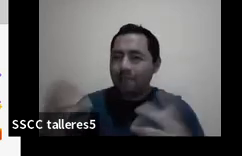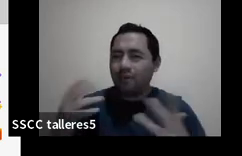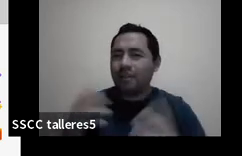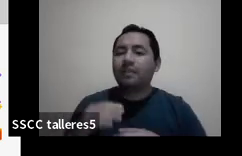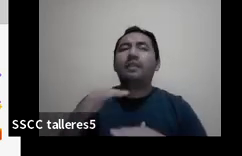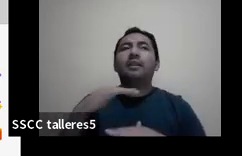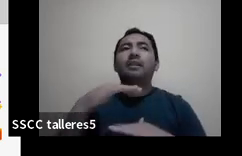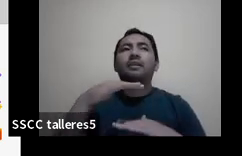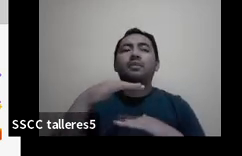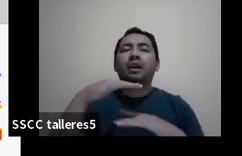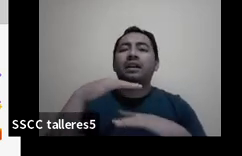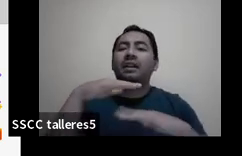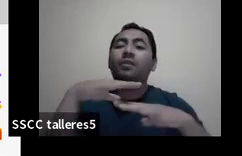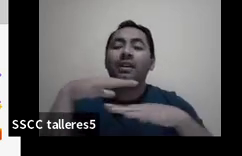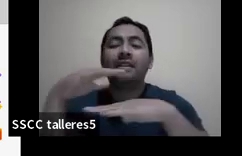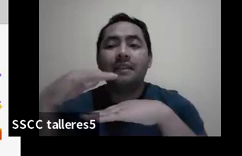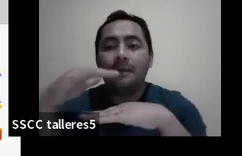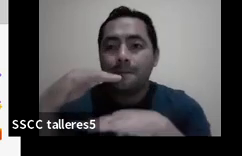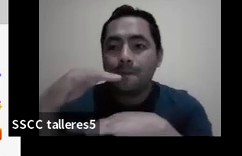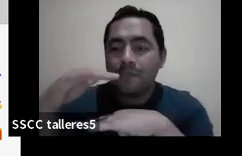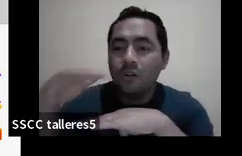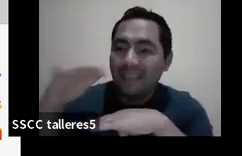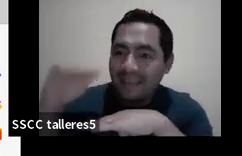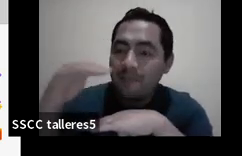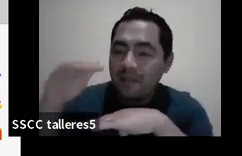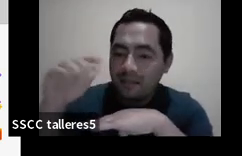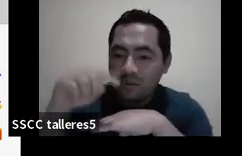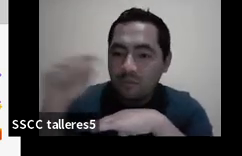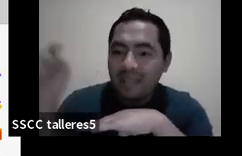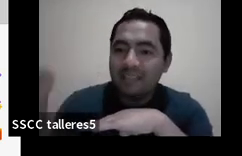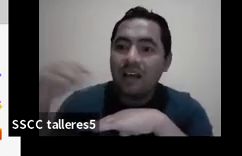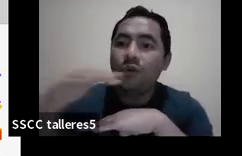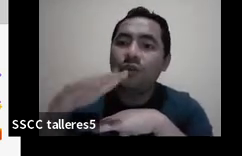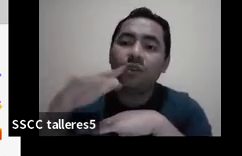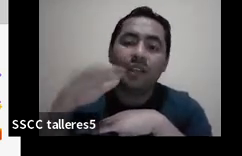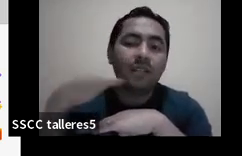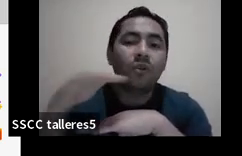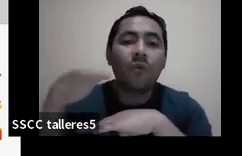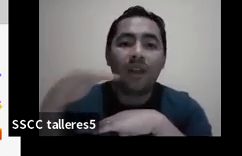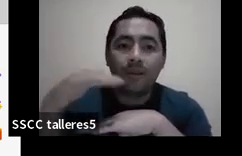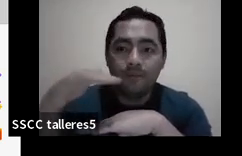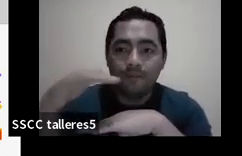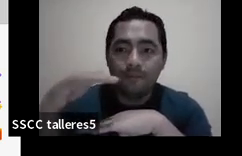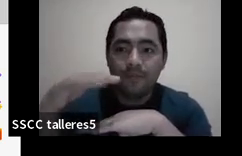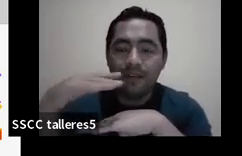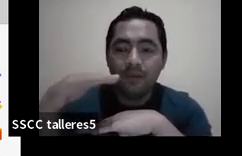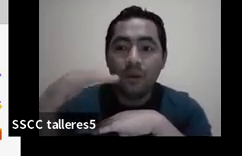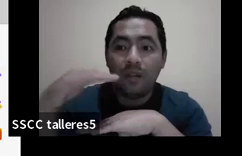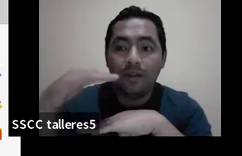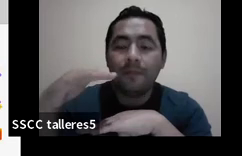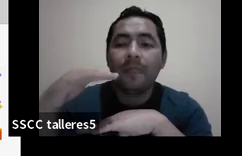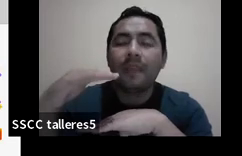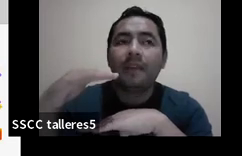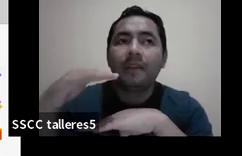¿Por qué? ¿Por qué? Porque en la lengua de señas, lo que cambia de un país a otro es el vocabulario. ¿Ya?